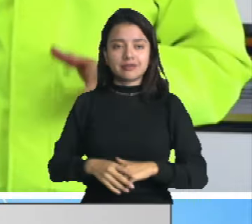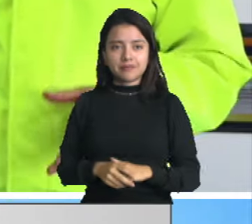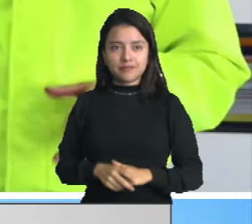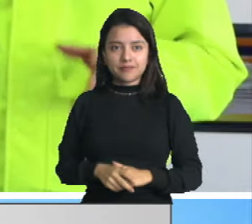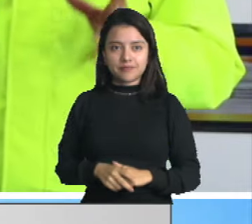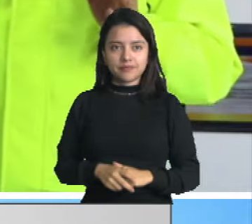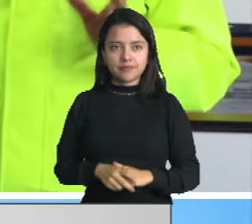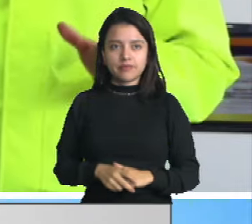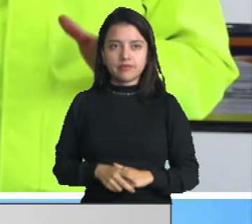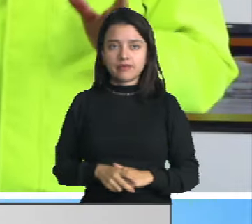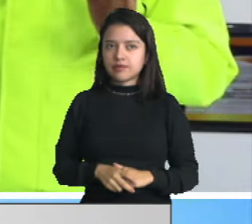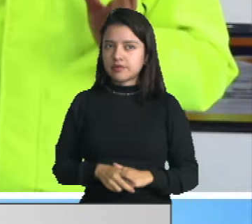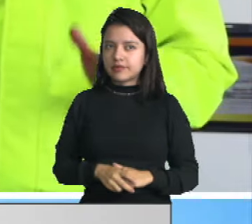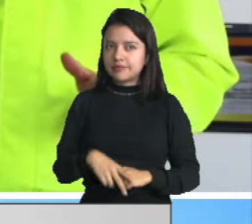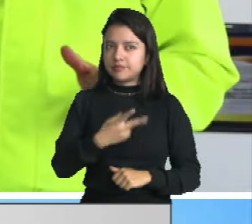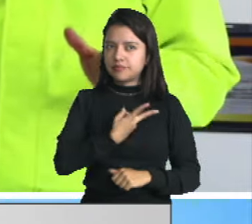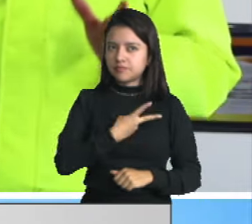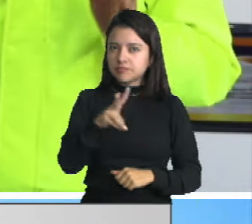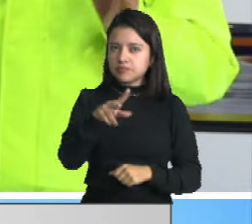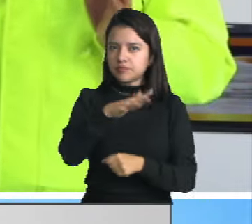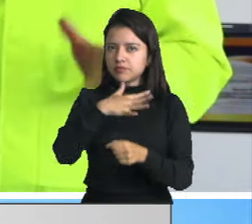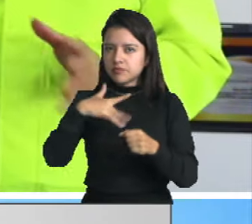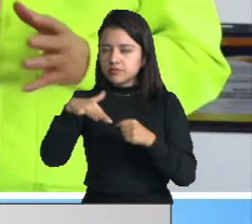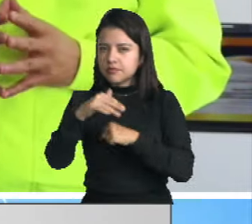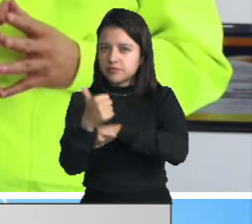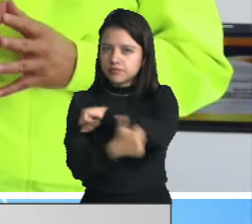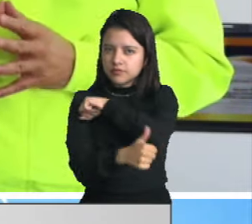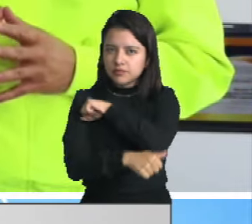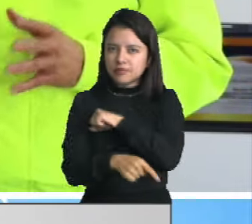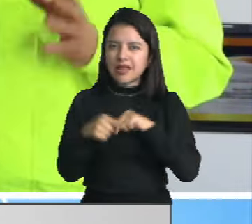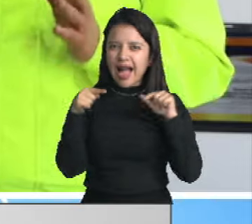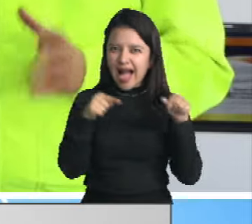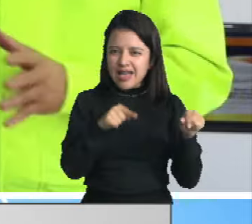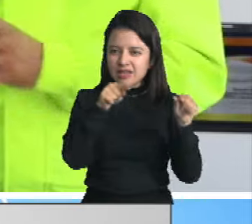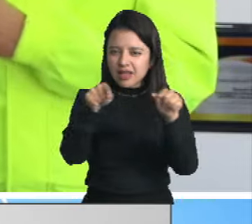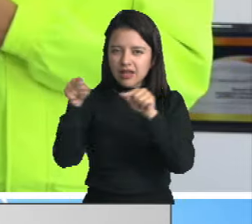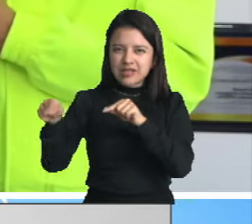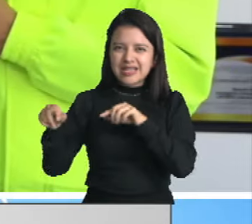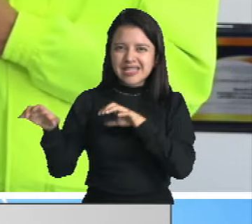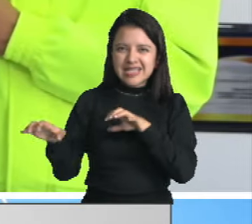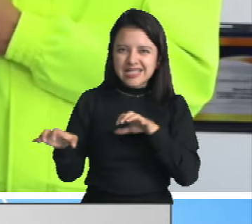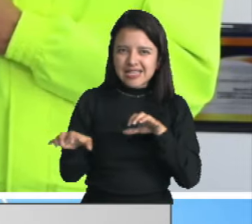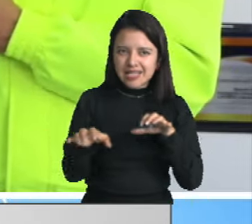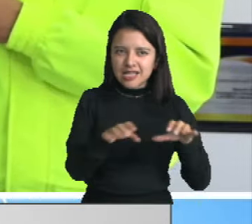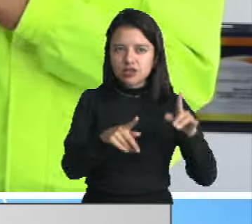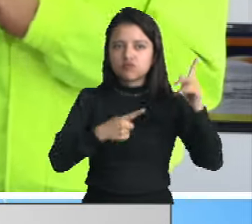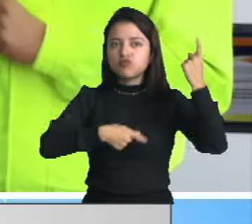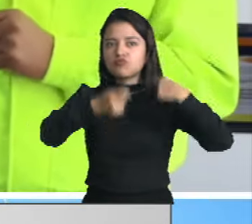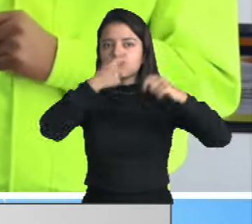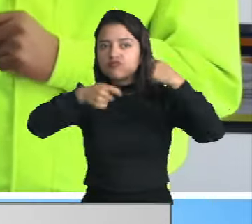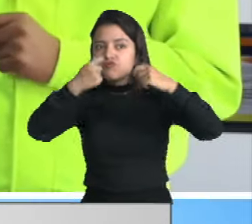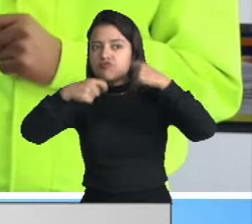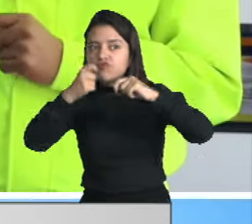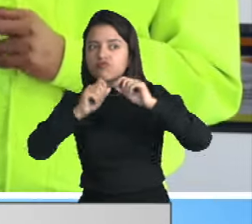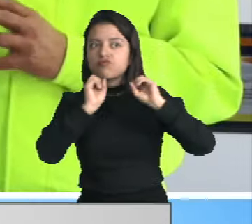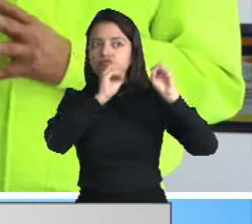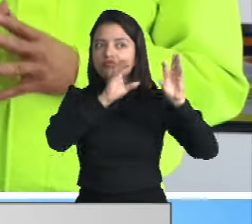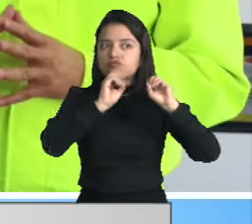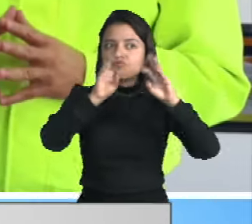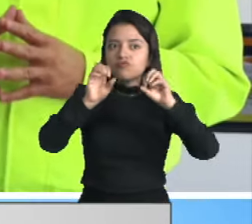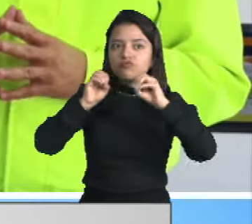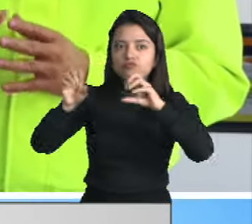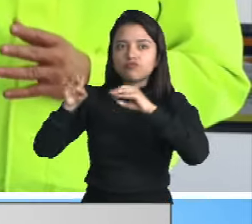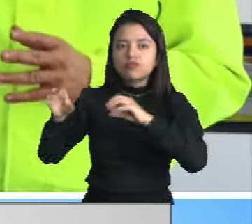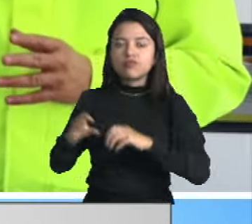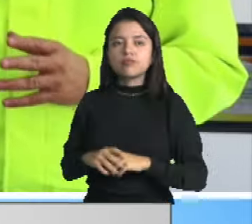en los departamentos del Valle, Cundinamarca y Boyacá. Para la salida de la droga se logró también